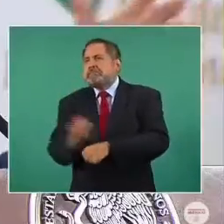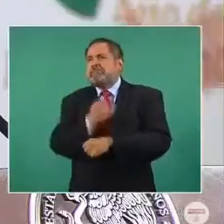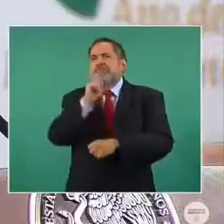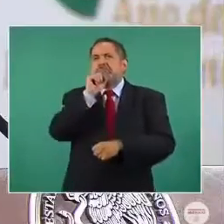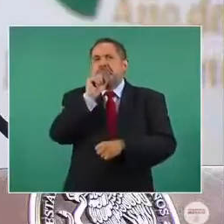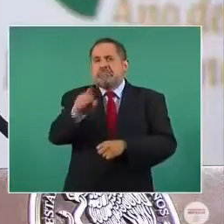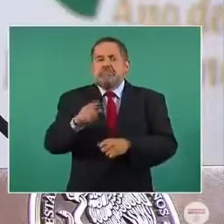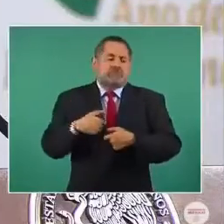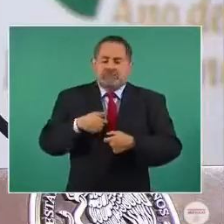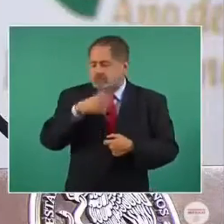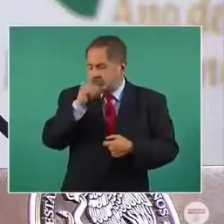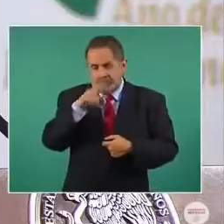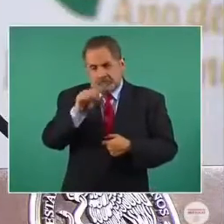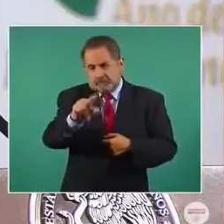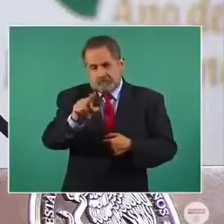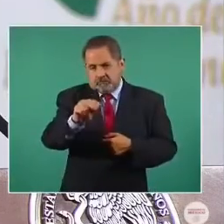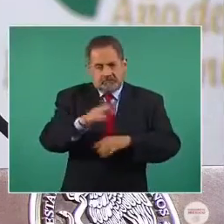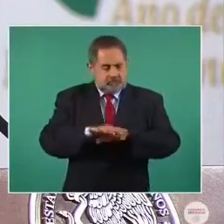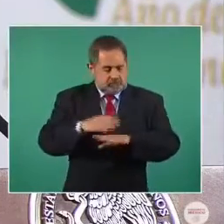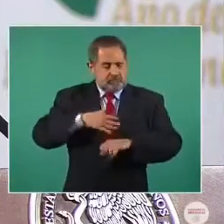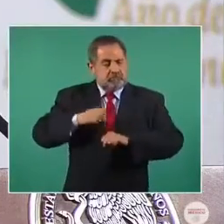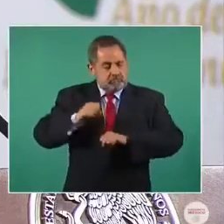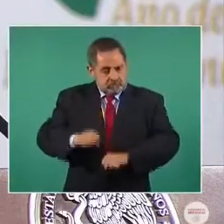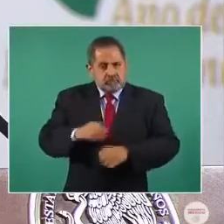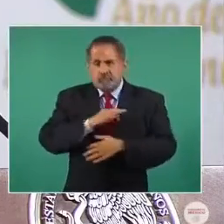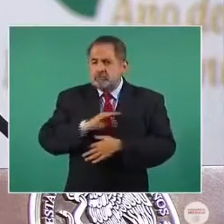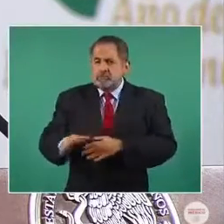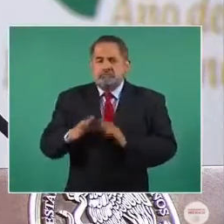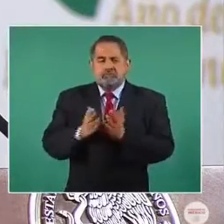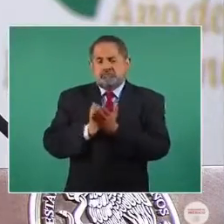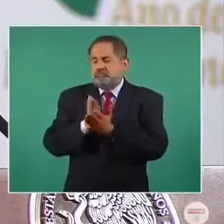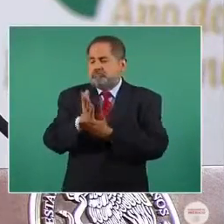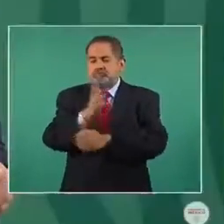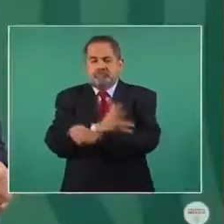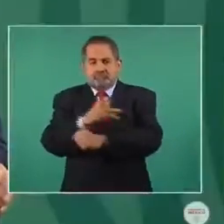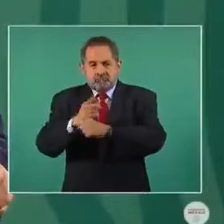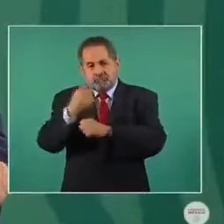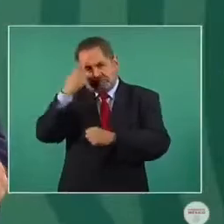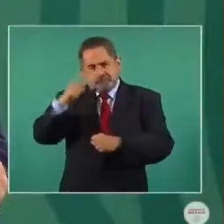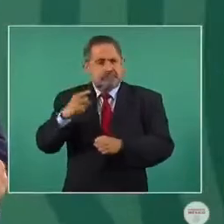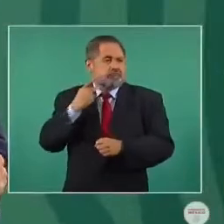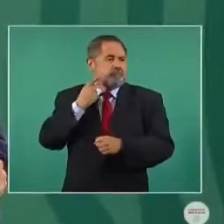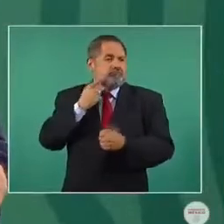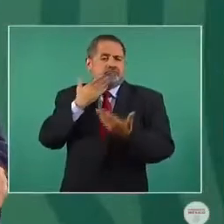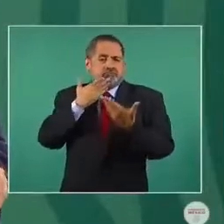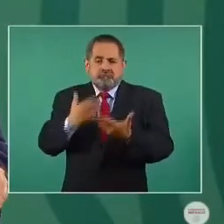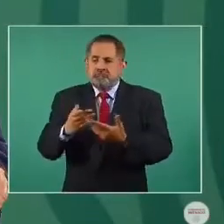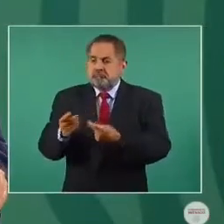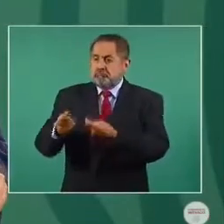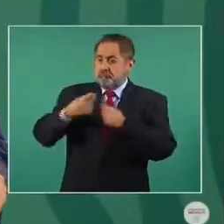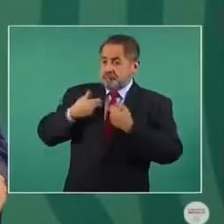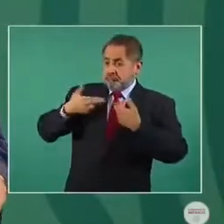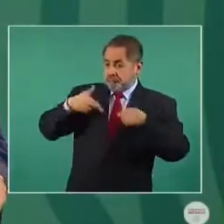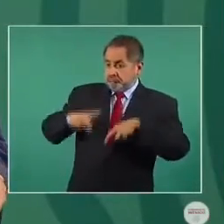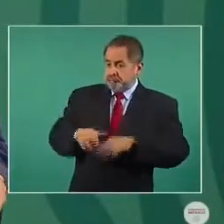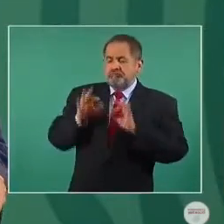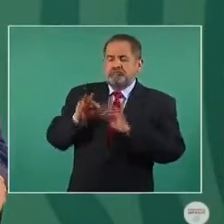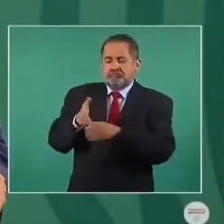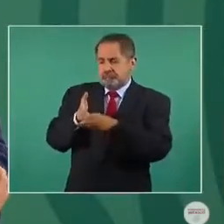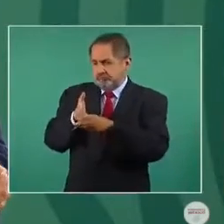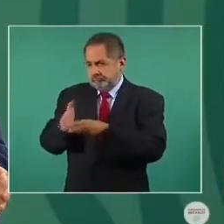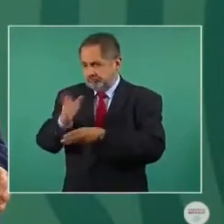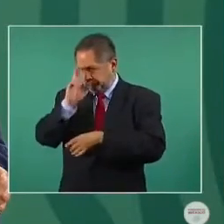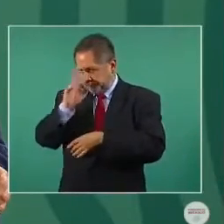porque entonces ya no tendría autoridad política y ya no sería un digno representante del pueblo de